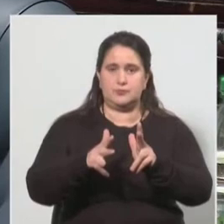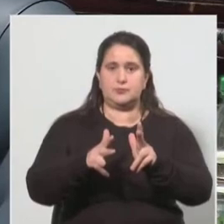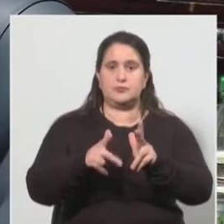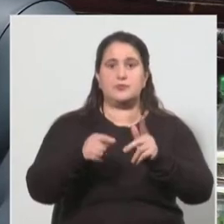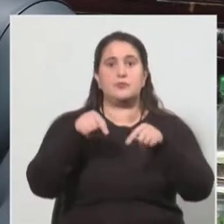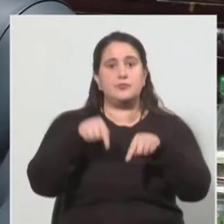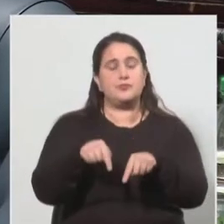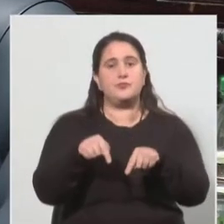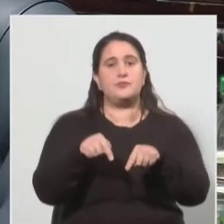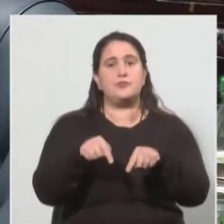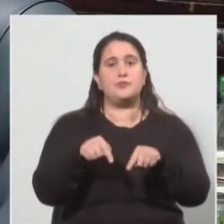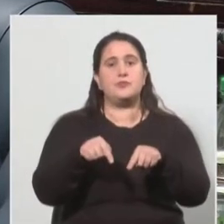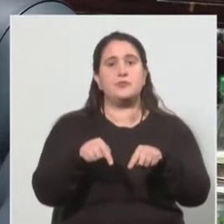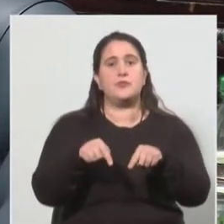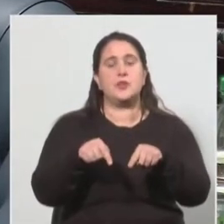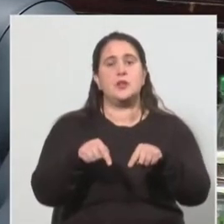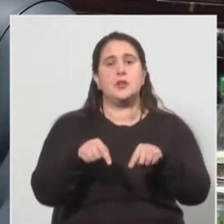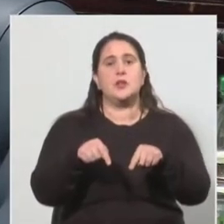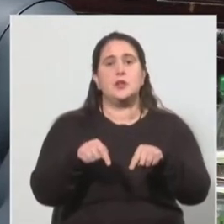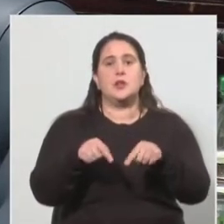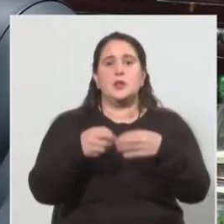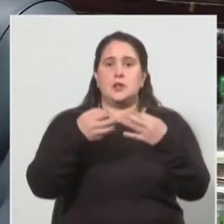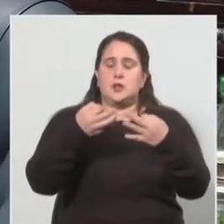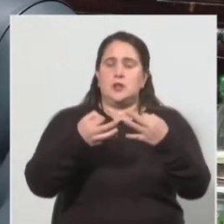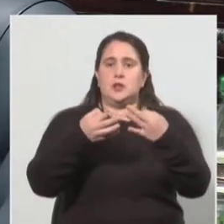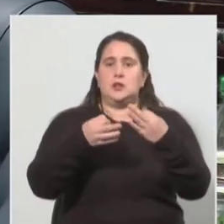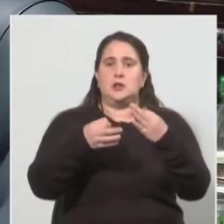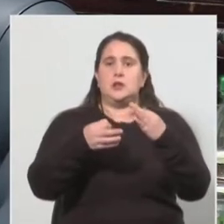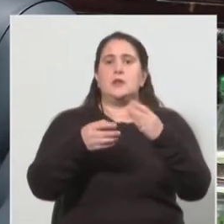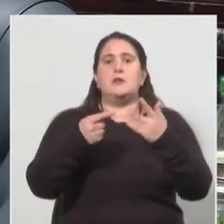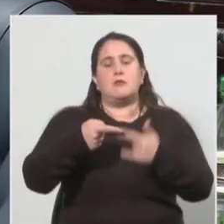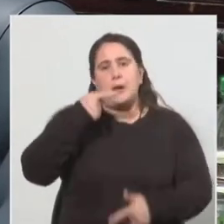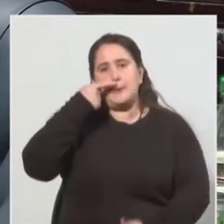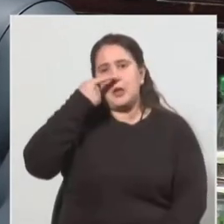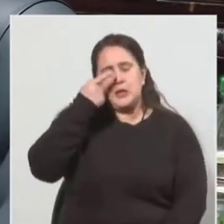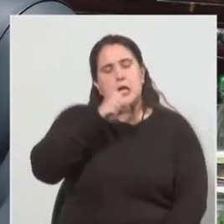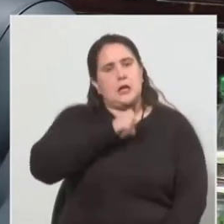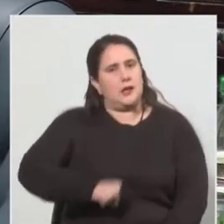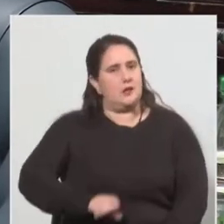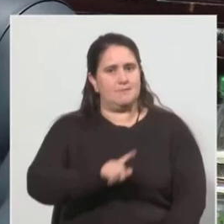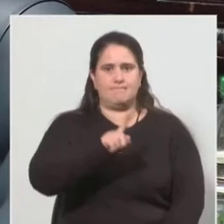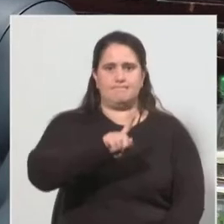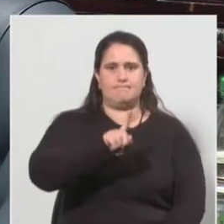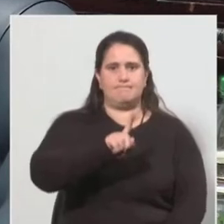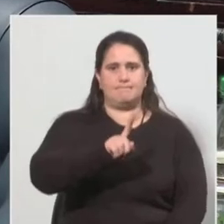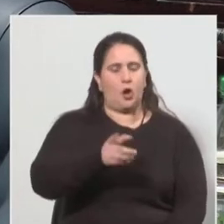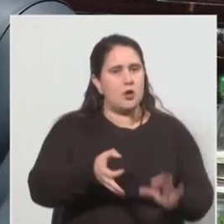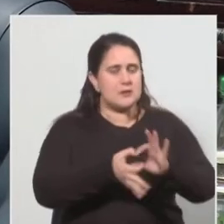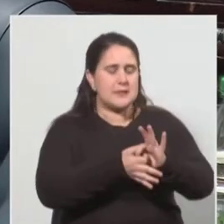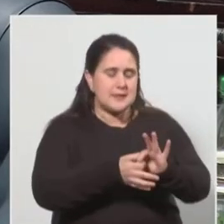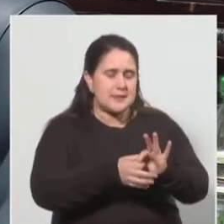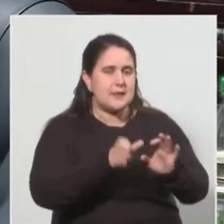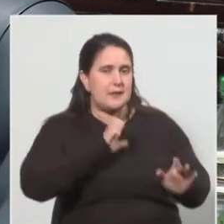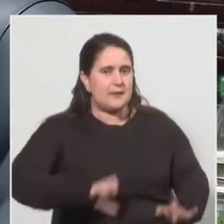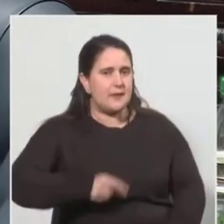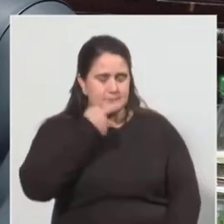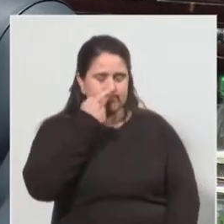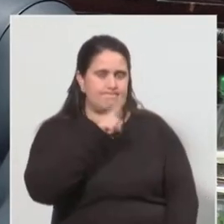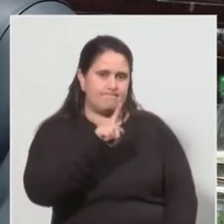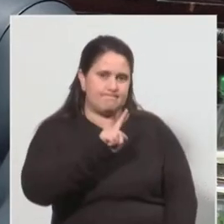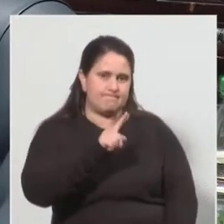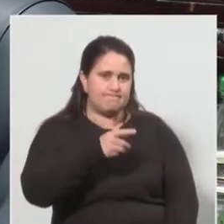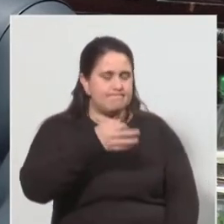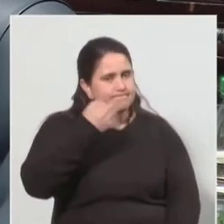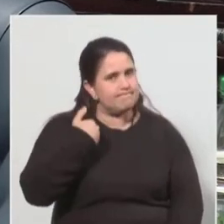no parecen ser determinados por el interés del Estado uruguayo, sino que lamentablemente a